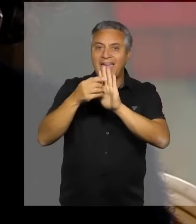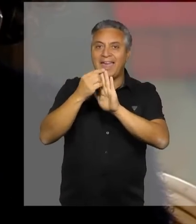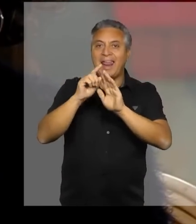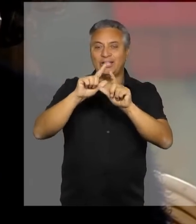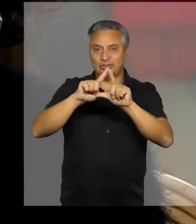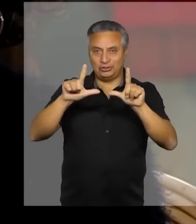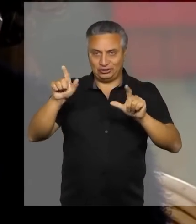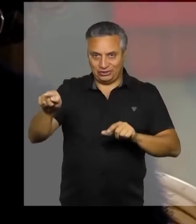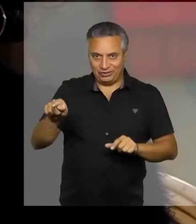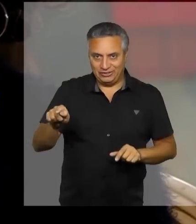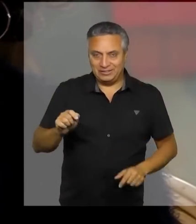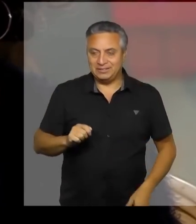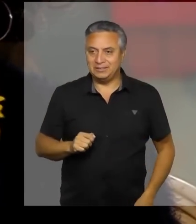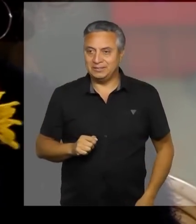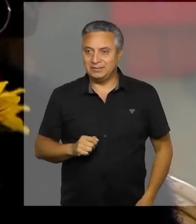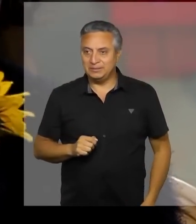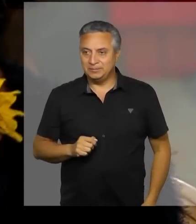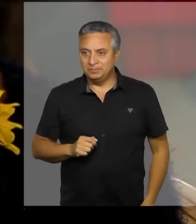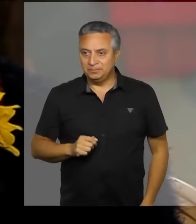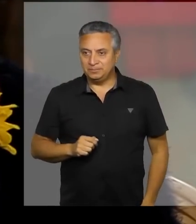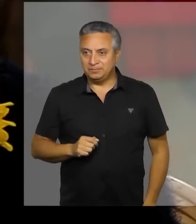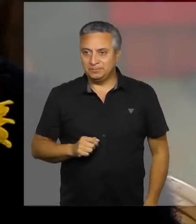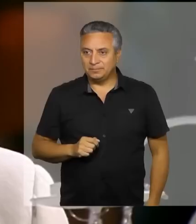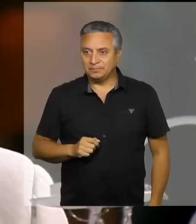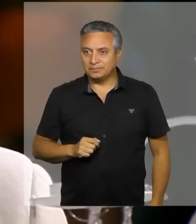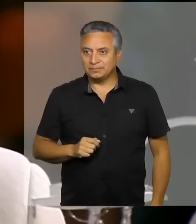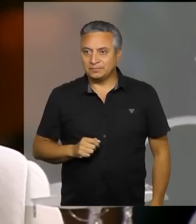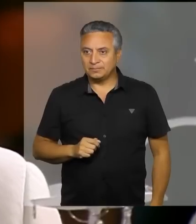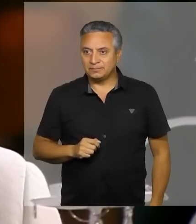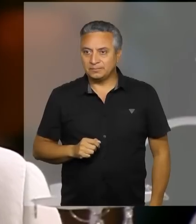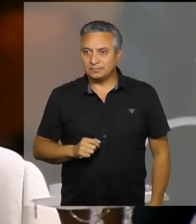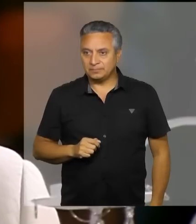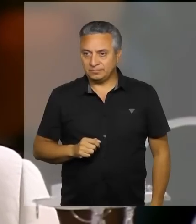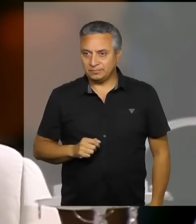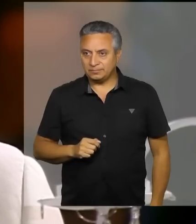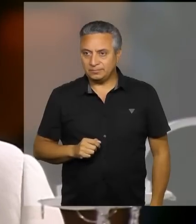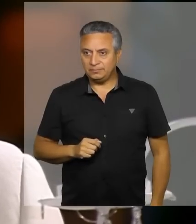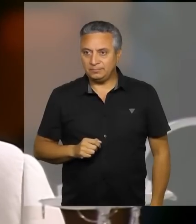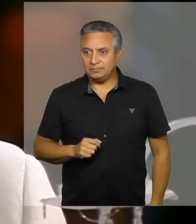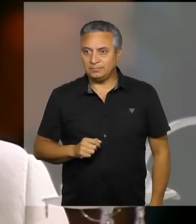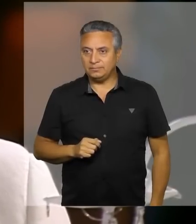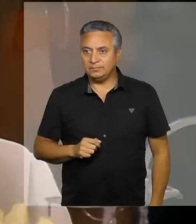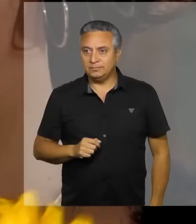Me encanta. Tiempo.